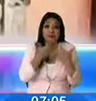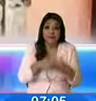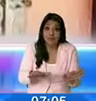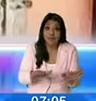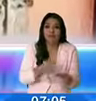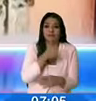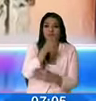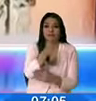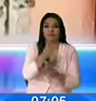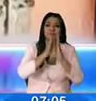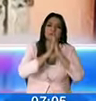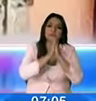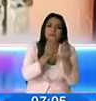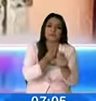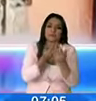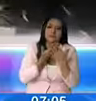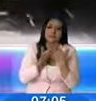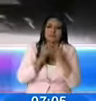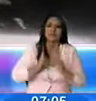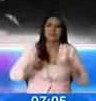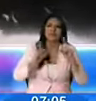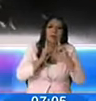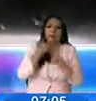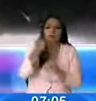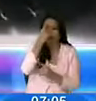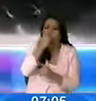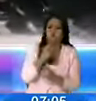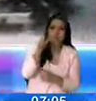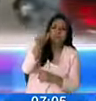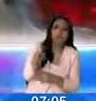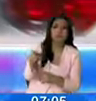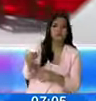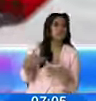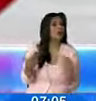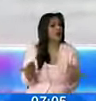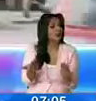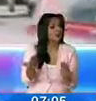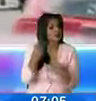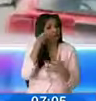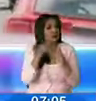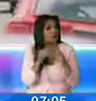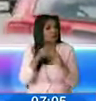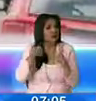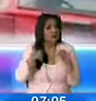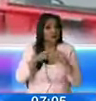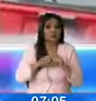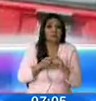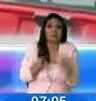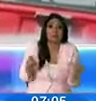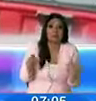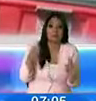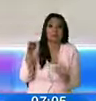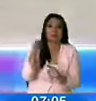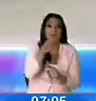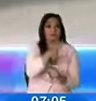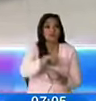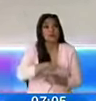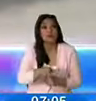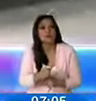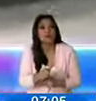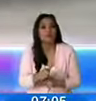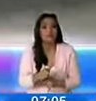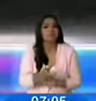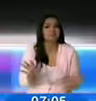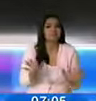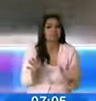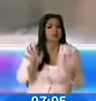Solicitaron información y algunos datos de los perfiles de los autores. Por acá, sin embargo, dicen que los atracos no son ajenos